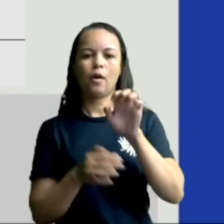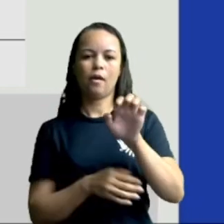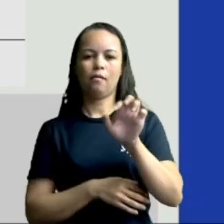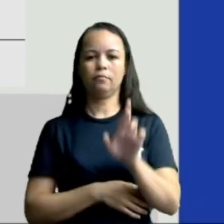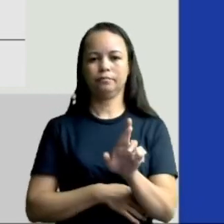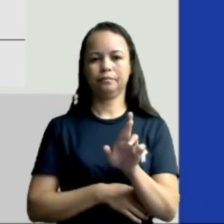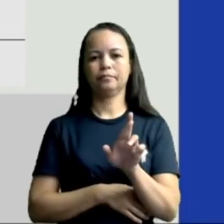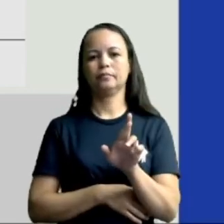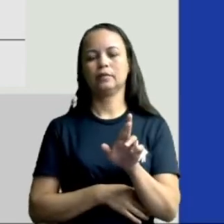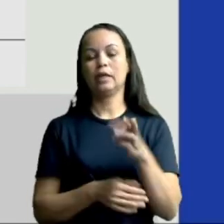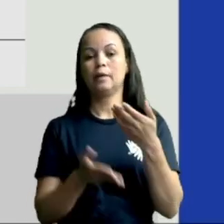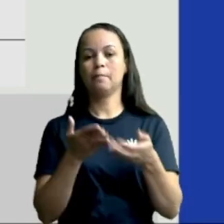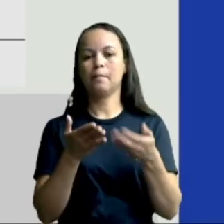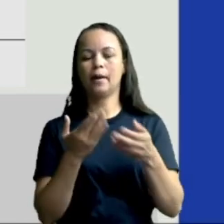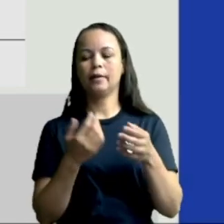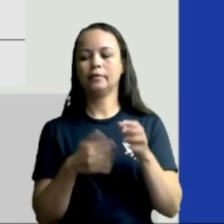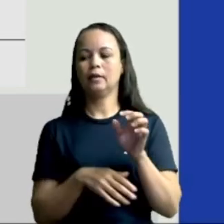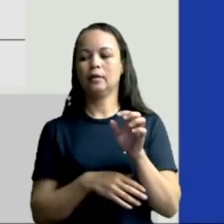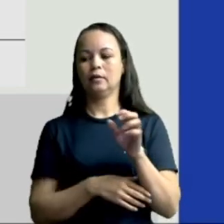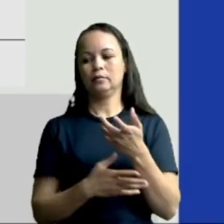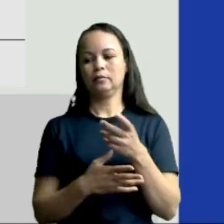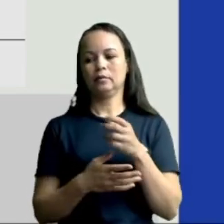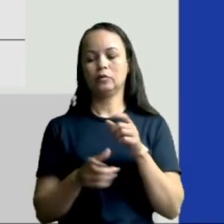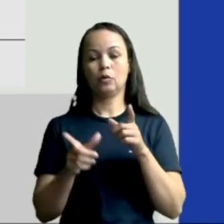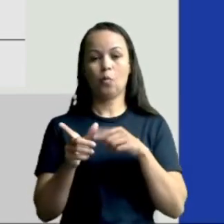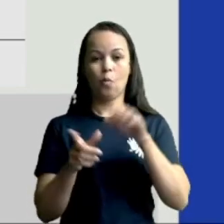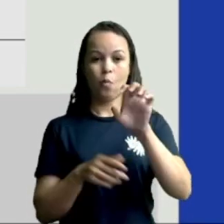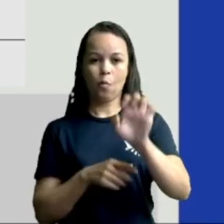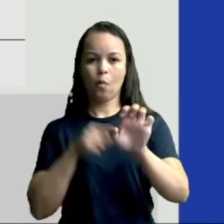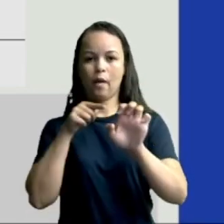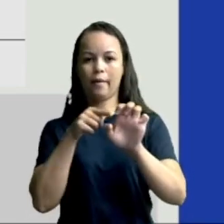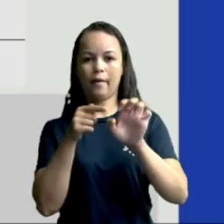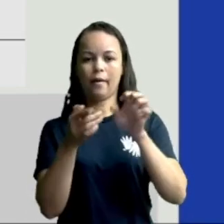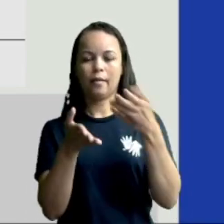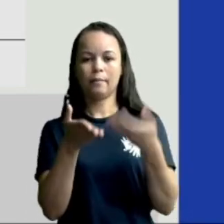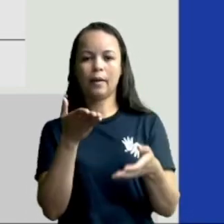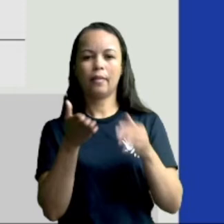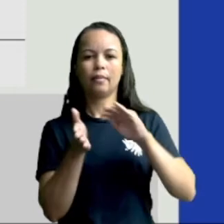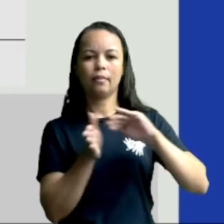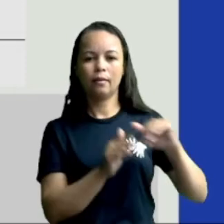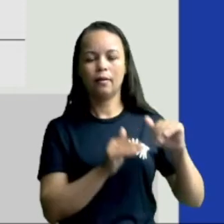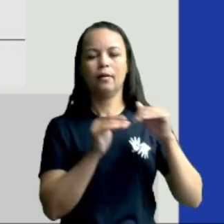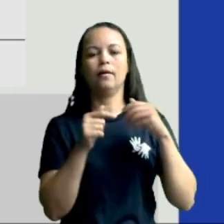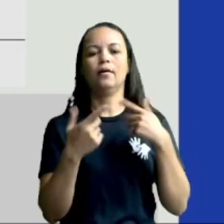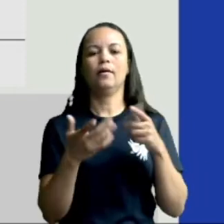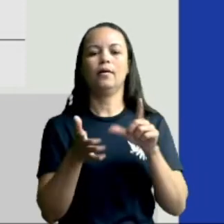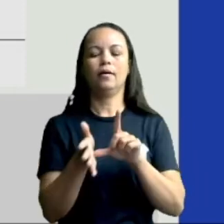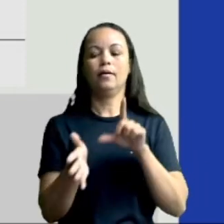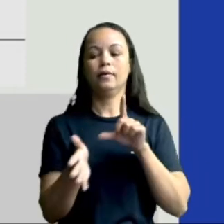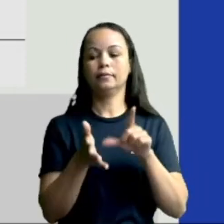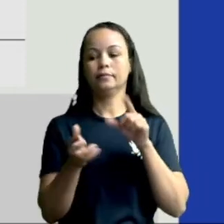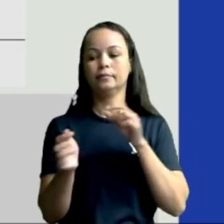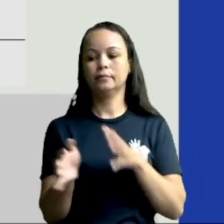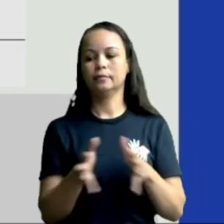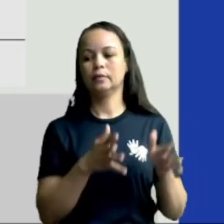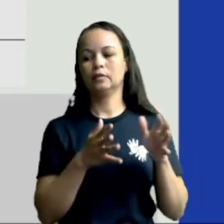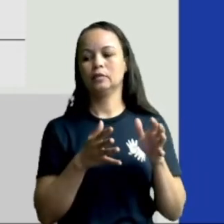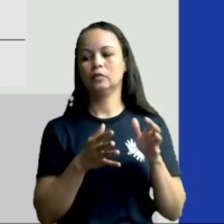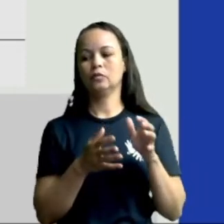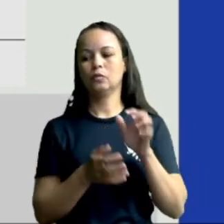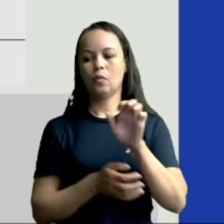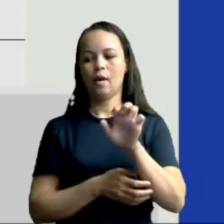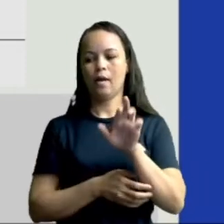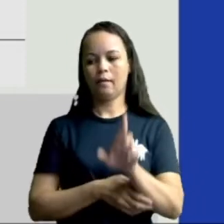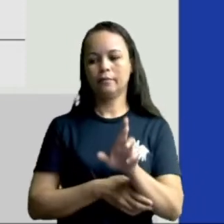verbos pierden la E de la terminación del infinitivo antes de añadir las